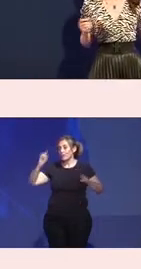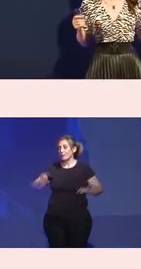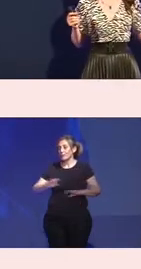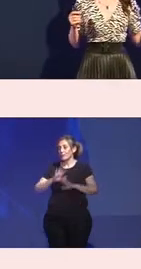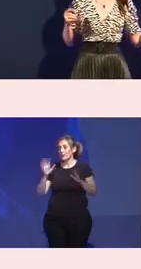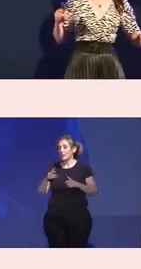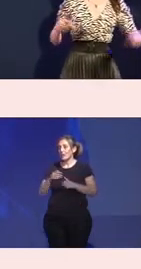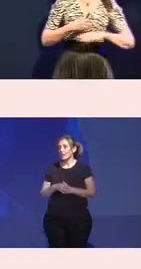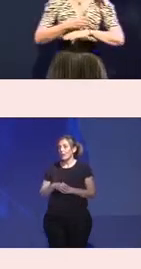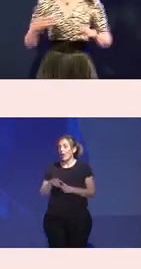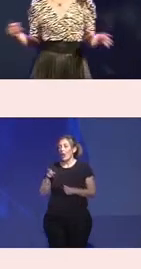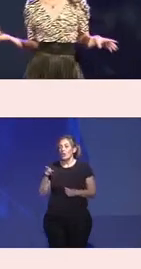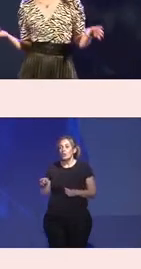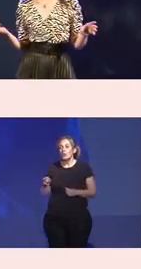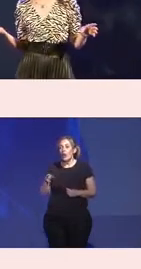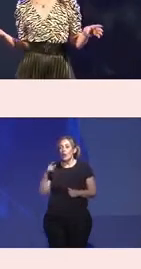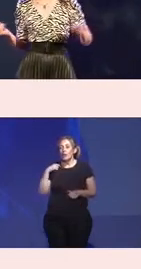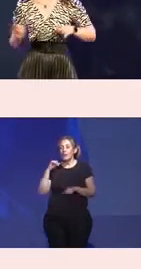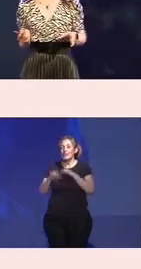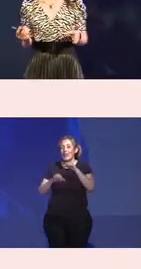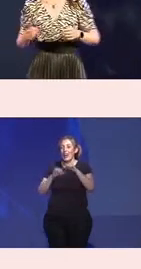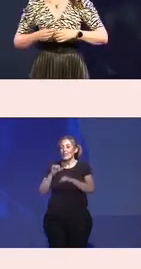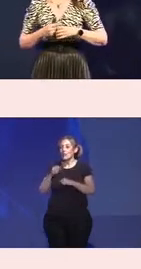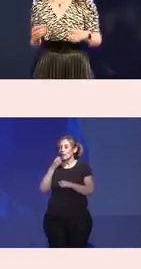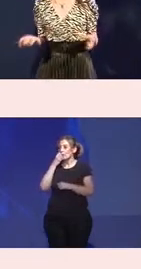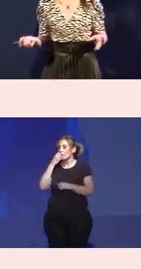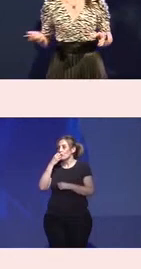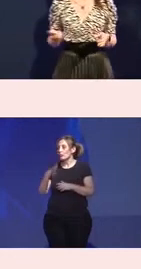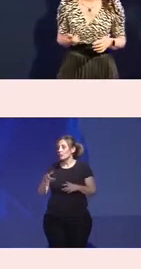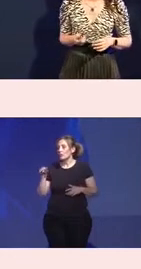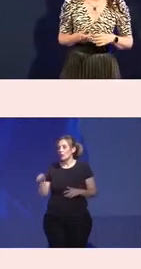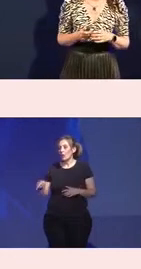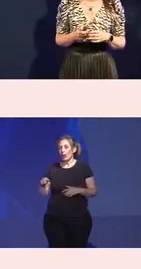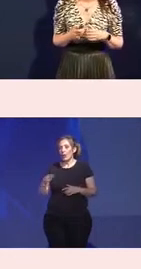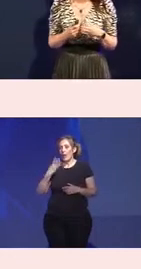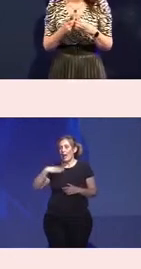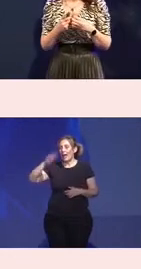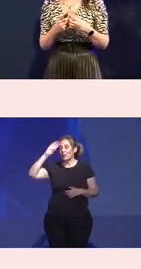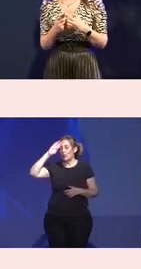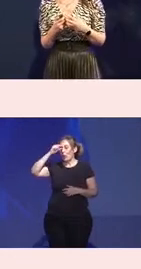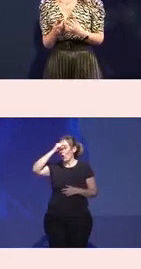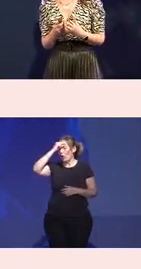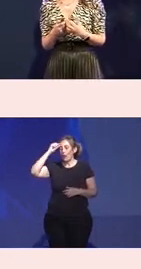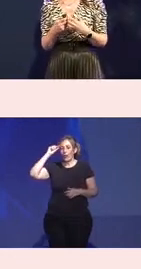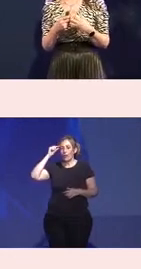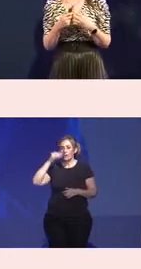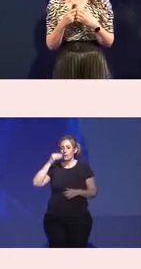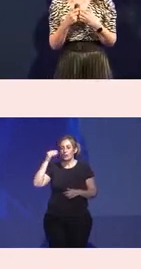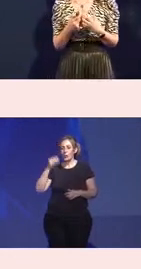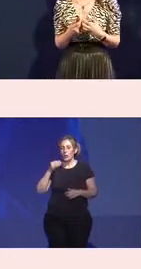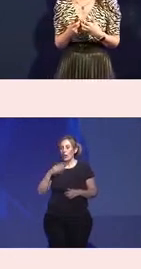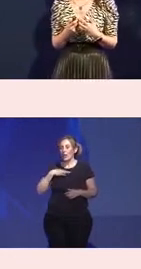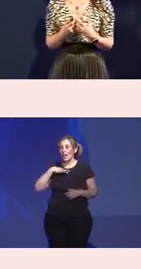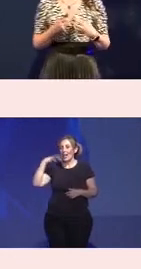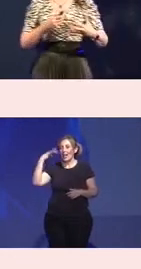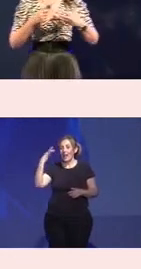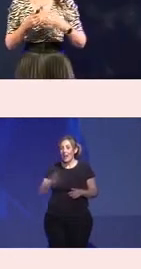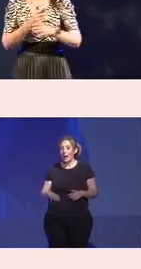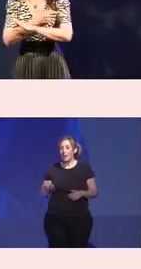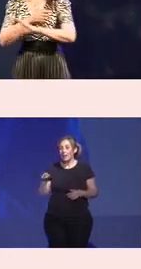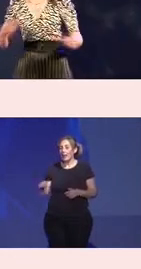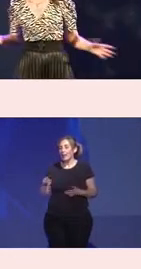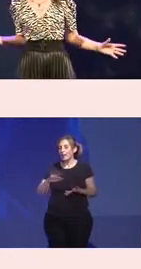le le admiro muchísimo no solo por su trayectoria que os digo que es uno de los grandísimos antropólogos forenses sino también porque tuvo la capacidad